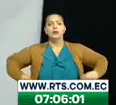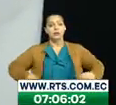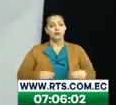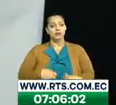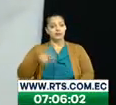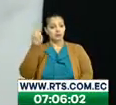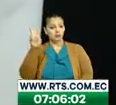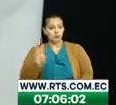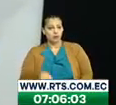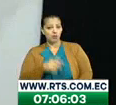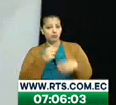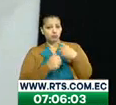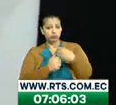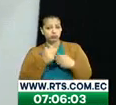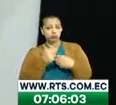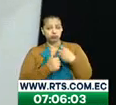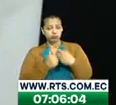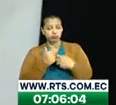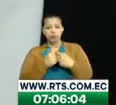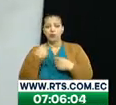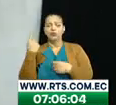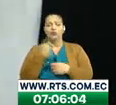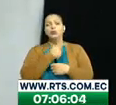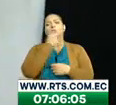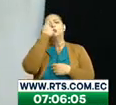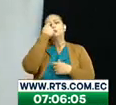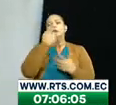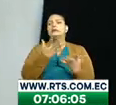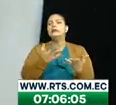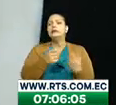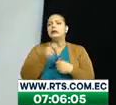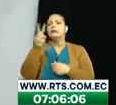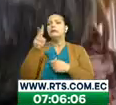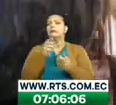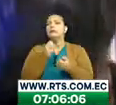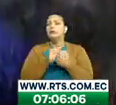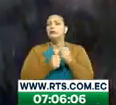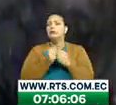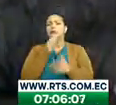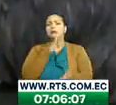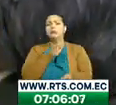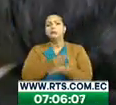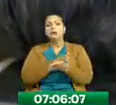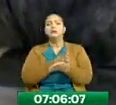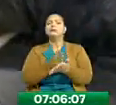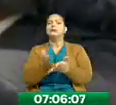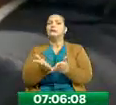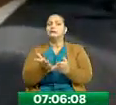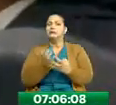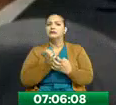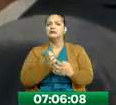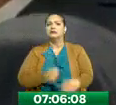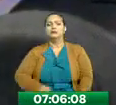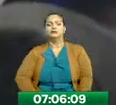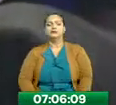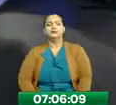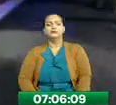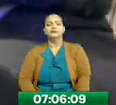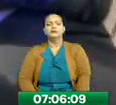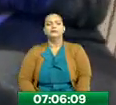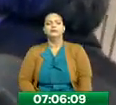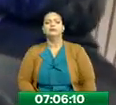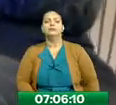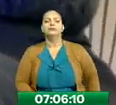se supere, y creo que todos vamos a hacer nuestra parte y estamos en ese plan. Informó Patricia